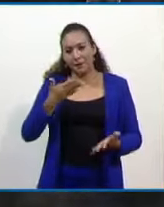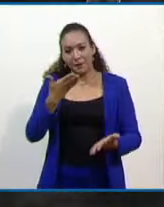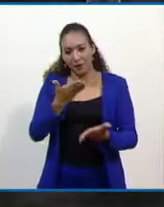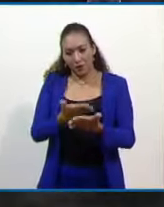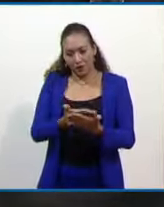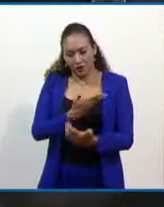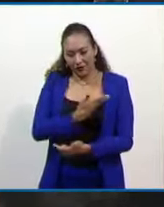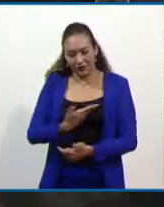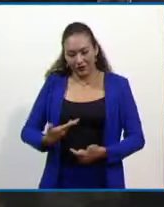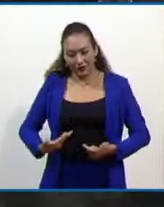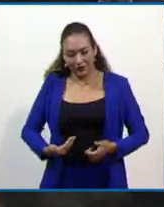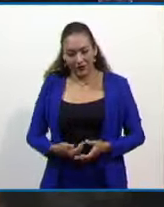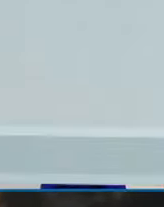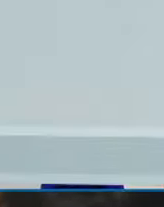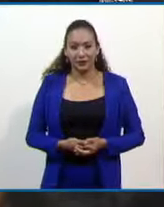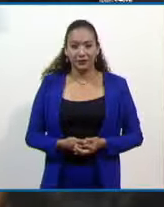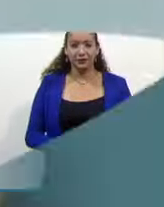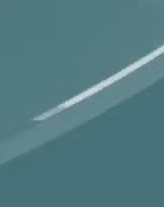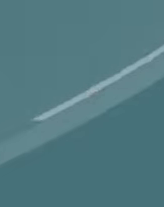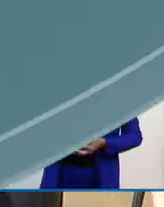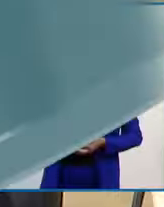Federal.